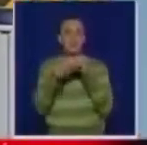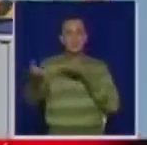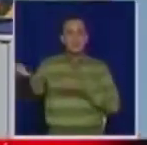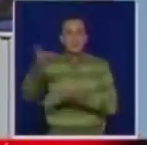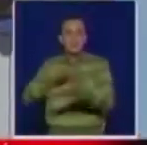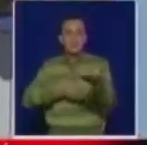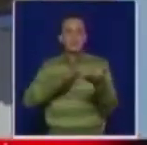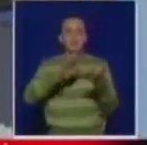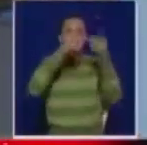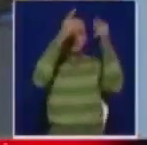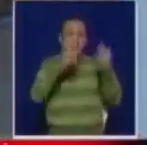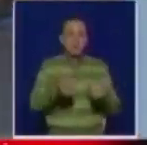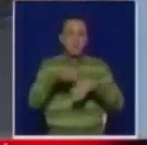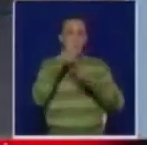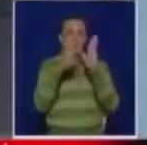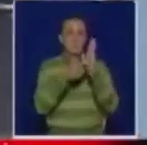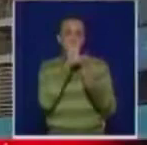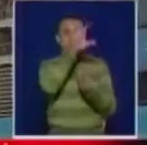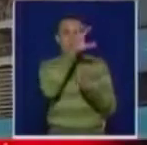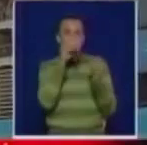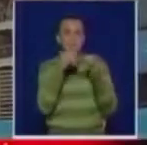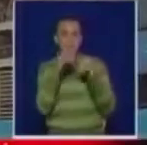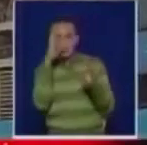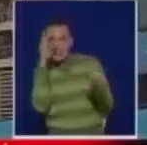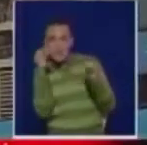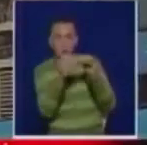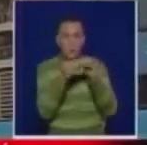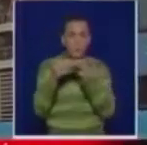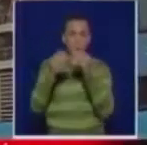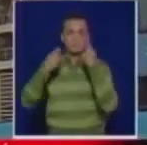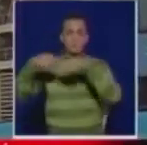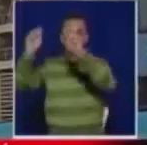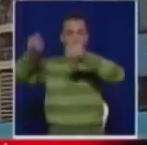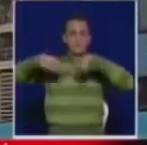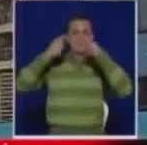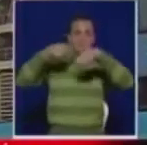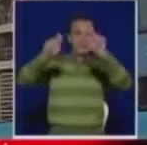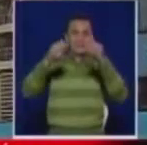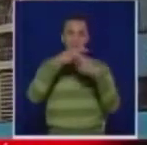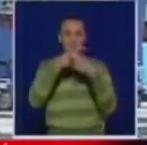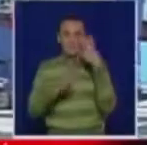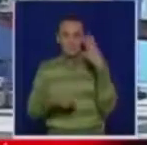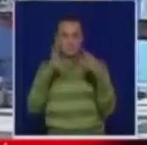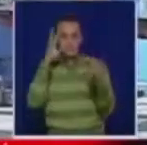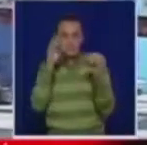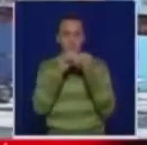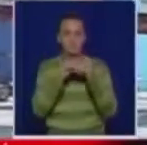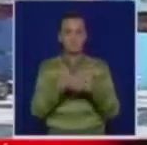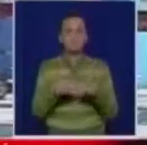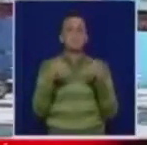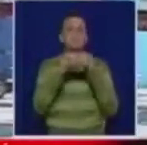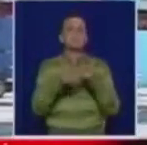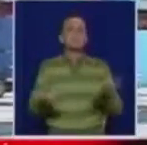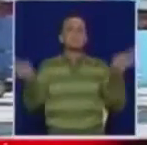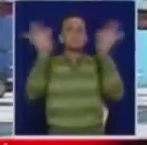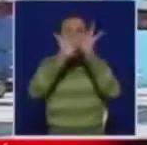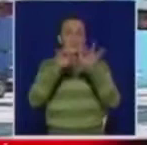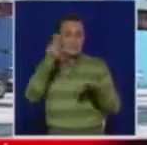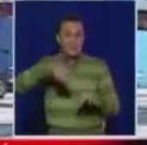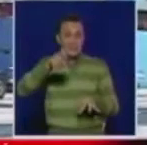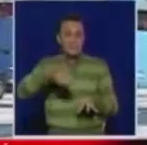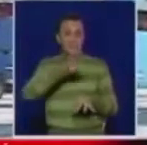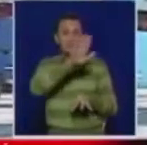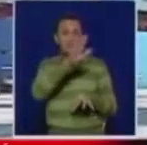tributaria y financiera, de modo que permitan ajustar el flujo comercial entre esas 4 naciones. Destacaron la importancia de establecer una